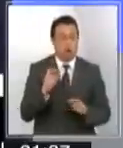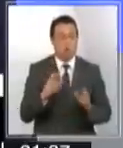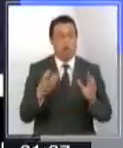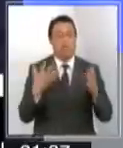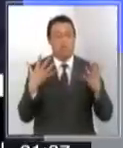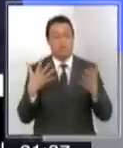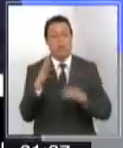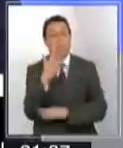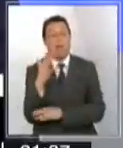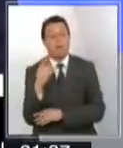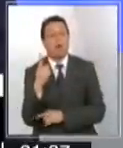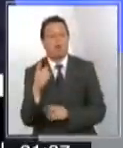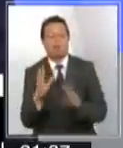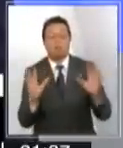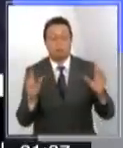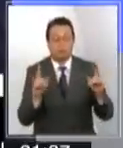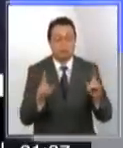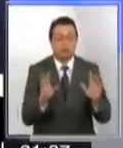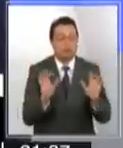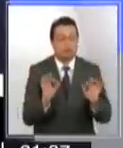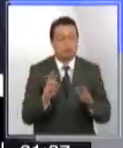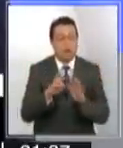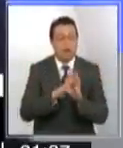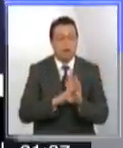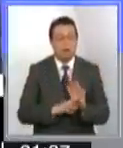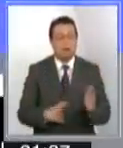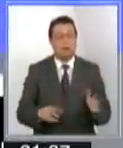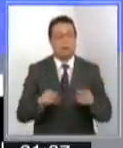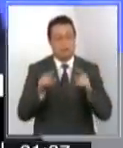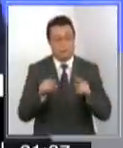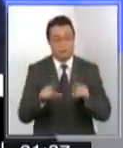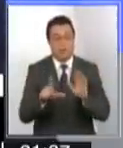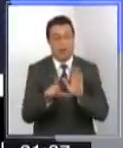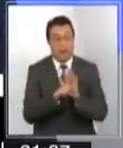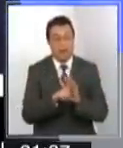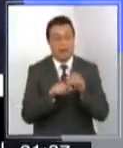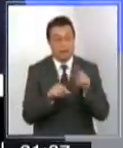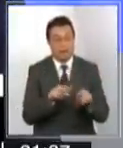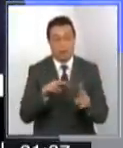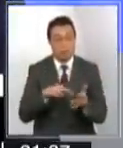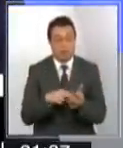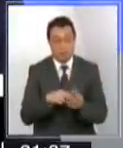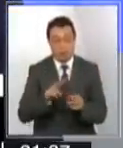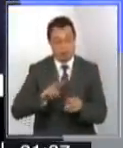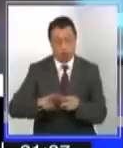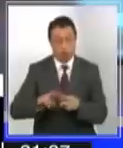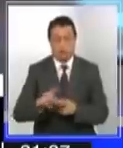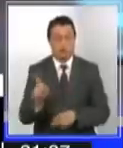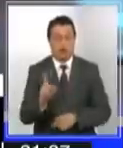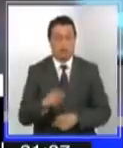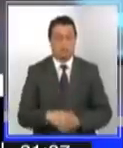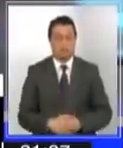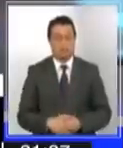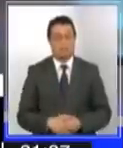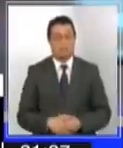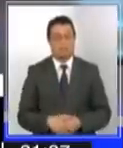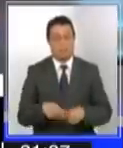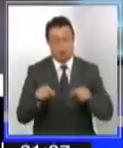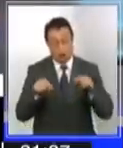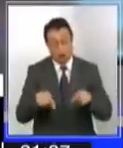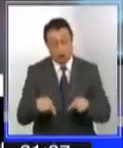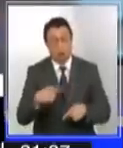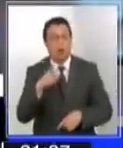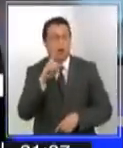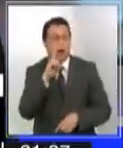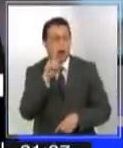plantas, una planta, se van a ajustar a todo. Entonces, esta ley, ese problema no lo va a solucionar. Pero si hoy existe y